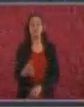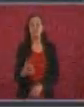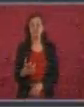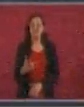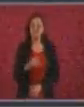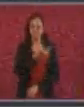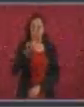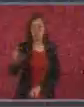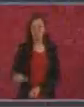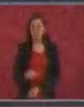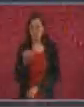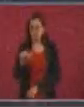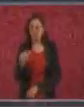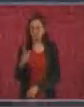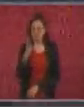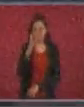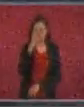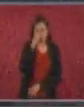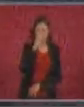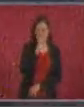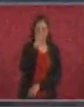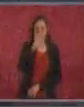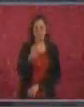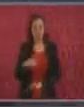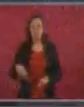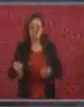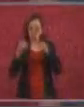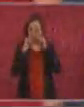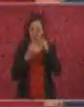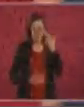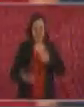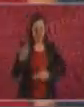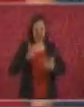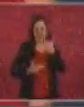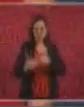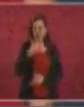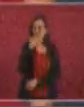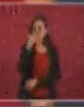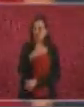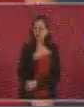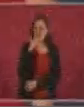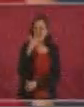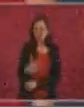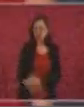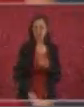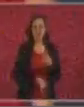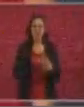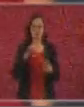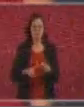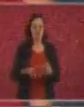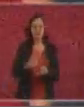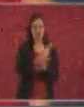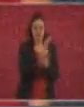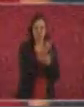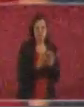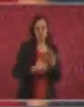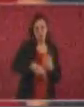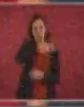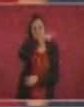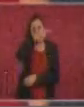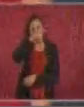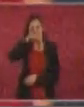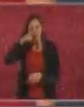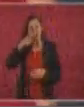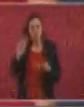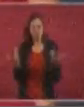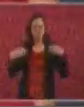cómo van a acercar los votos. O sea, el ciudadano común que no tiene ni para transportarse necesita que lo guíen, que lo conduzcan,